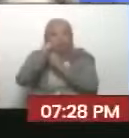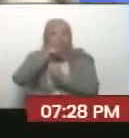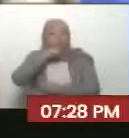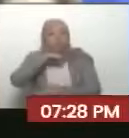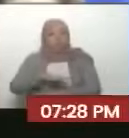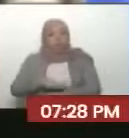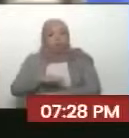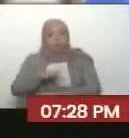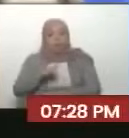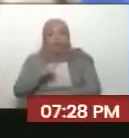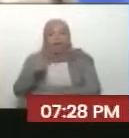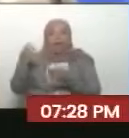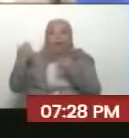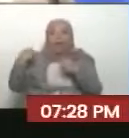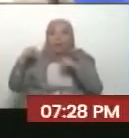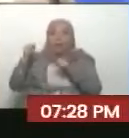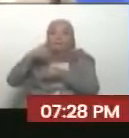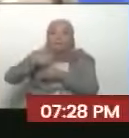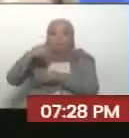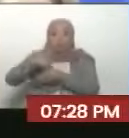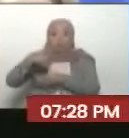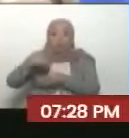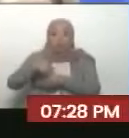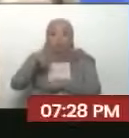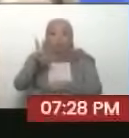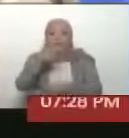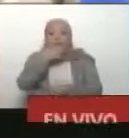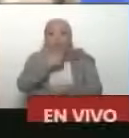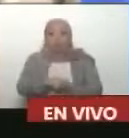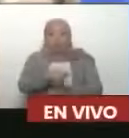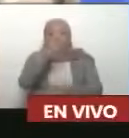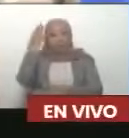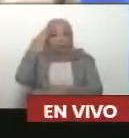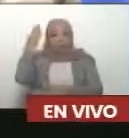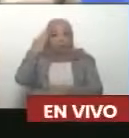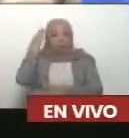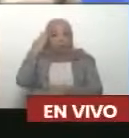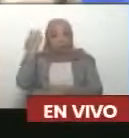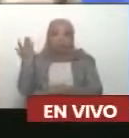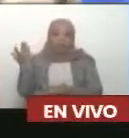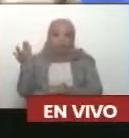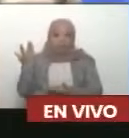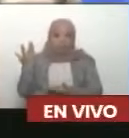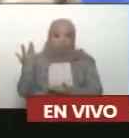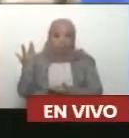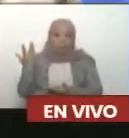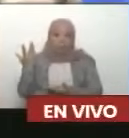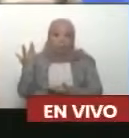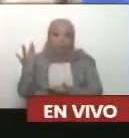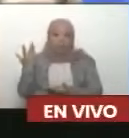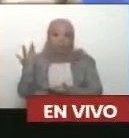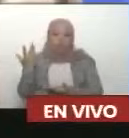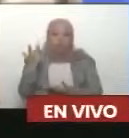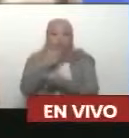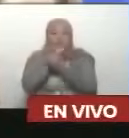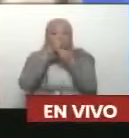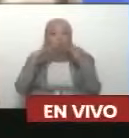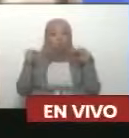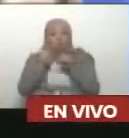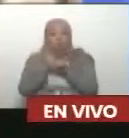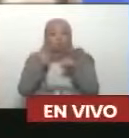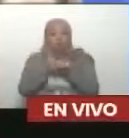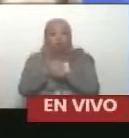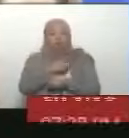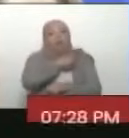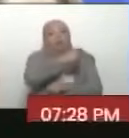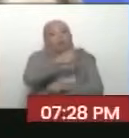histórica, nosotros estamos batallando porque sabemos los niveles de compromiso que hay en